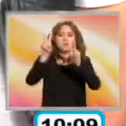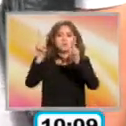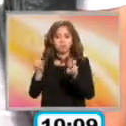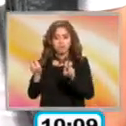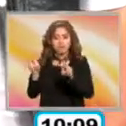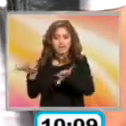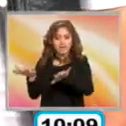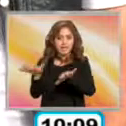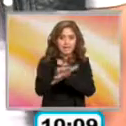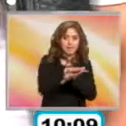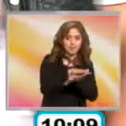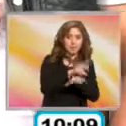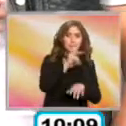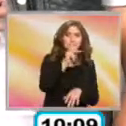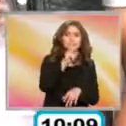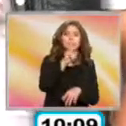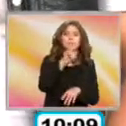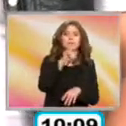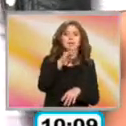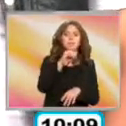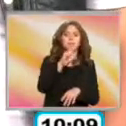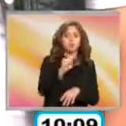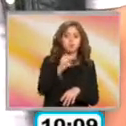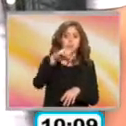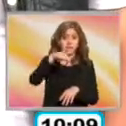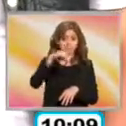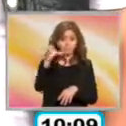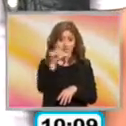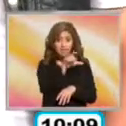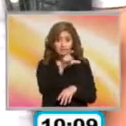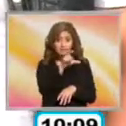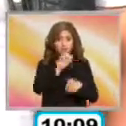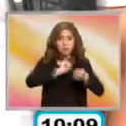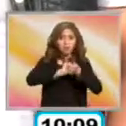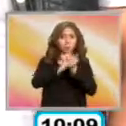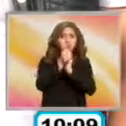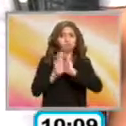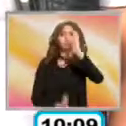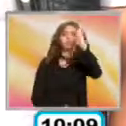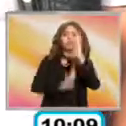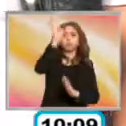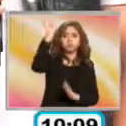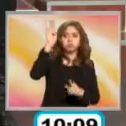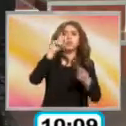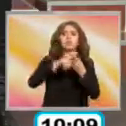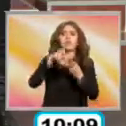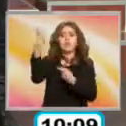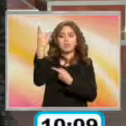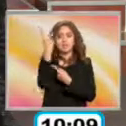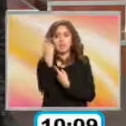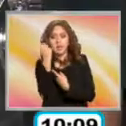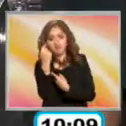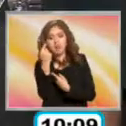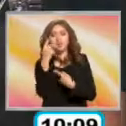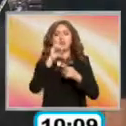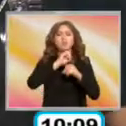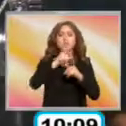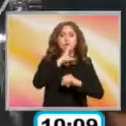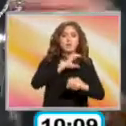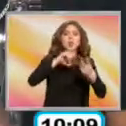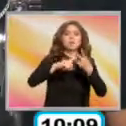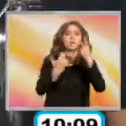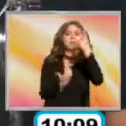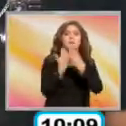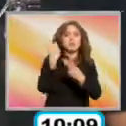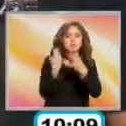nombre a MX, Primos MX, y les va, pero de maravilla. O sea, son tracks en telenovelas, en programas